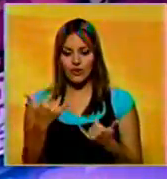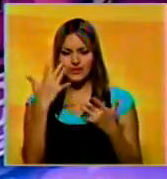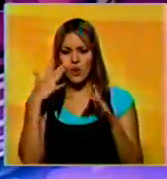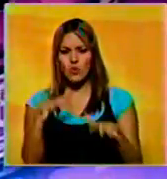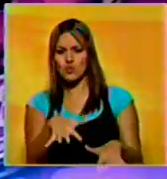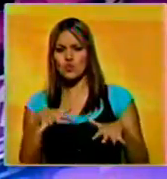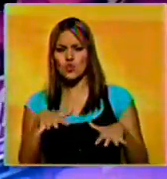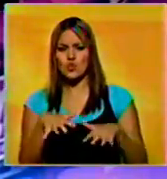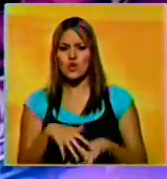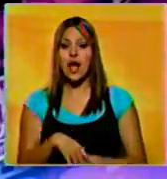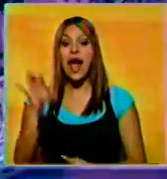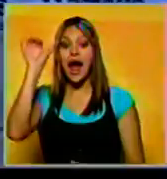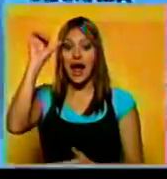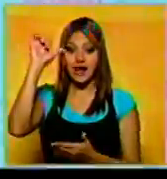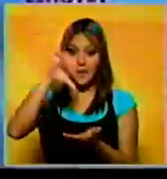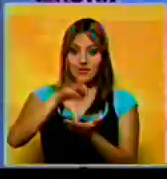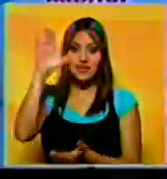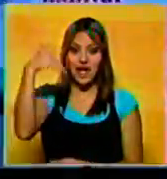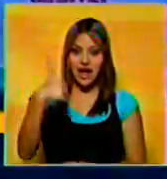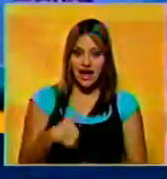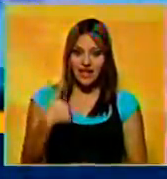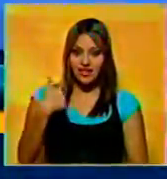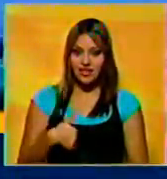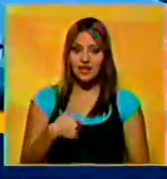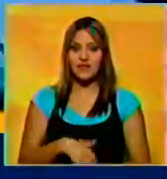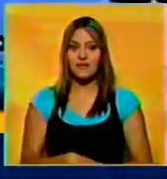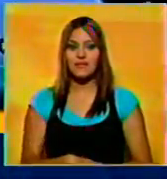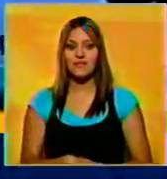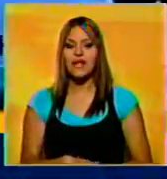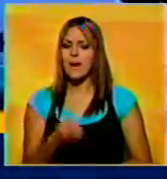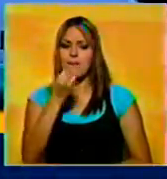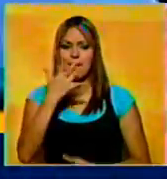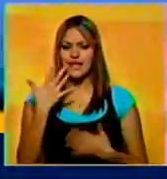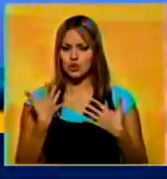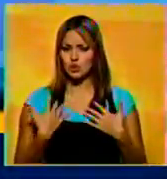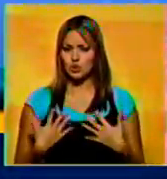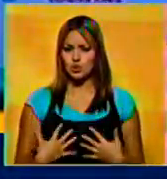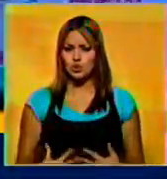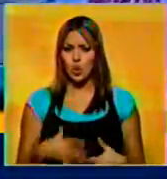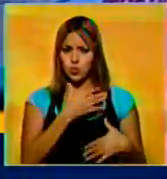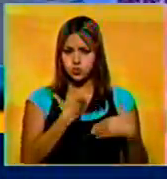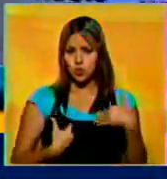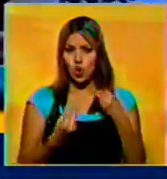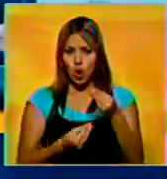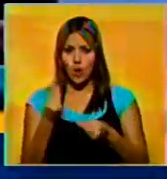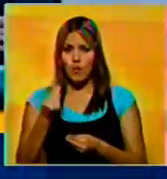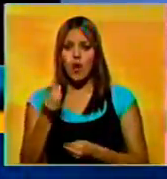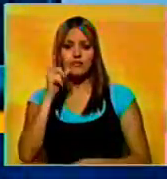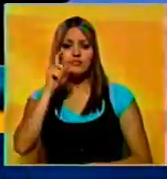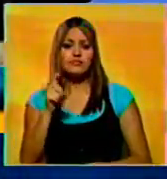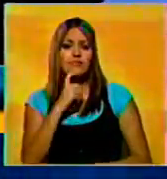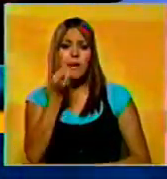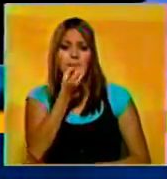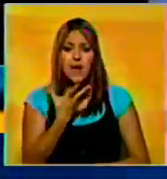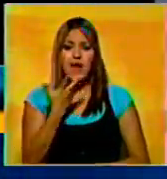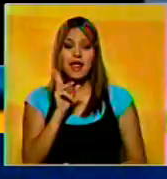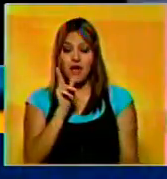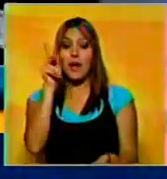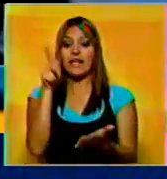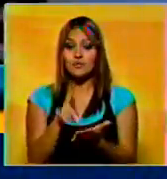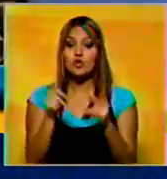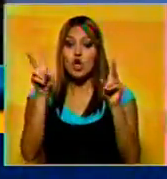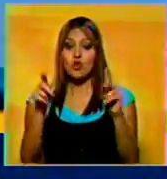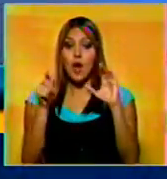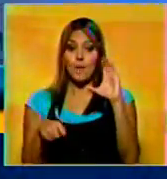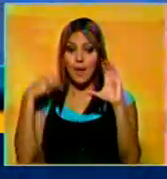en Buenos Aires, Argentina. Con un hermoso vestido púrpura ceñido que dejaba entrever su adorable barriguita, Halle asistió a la premiere de su